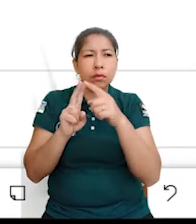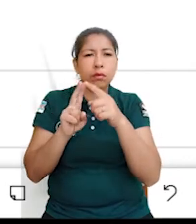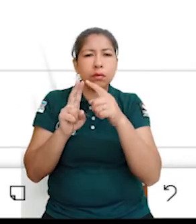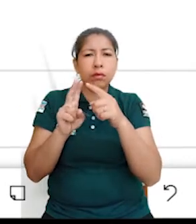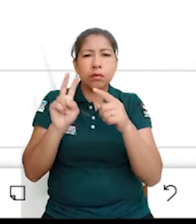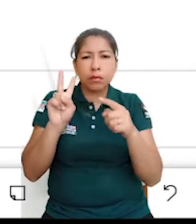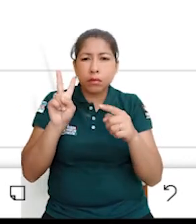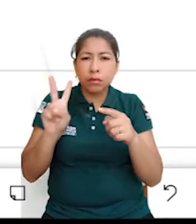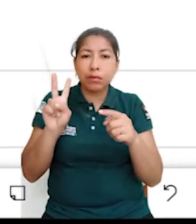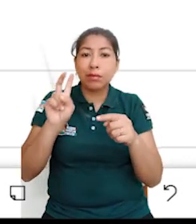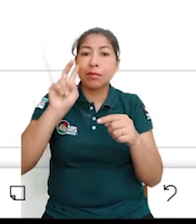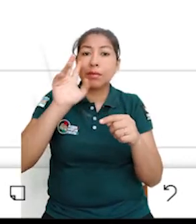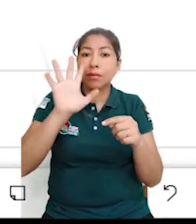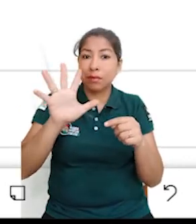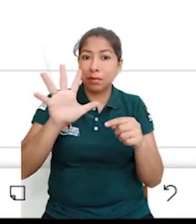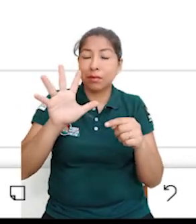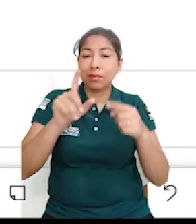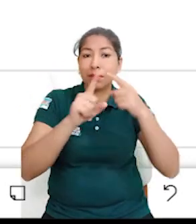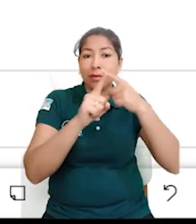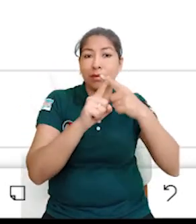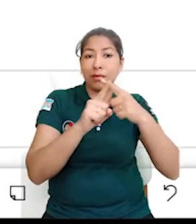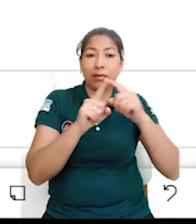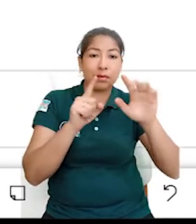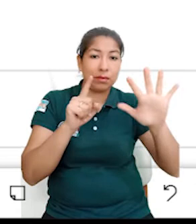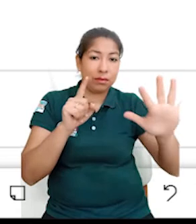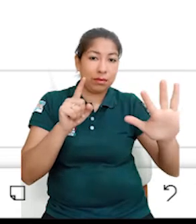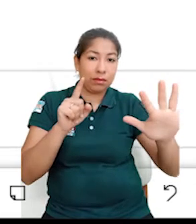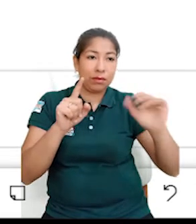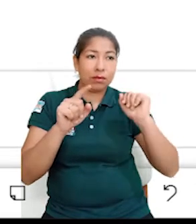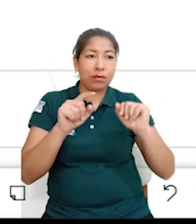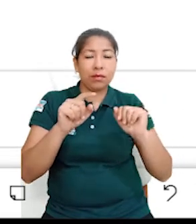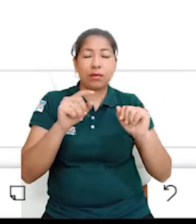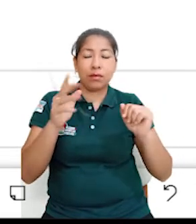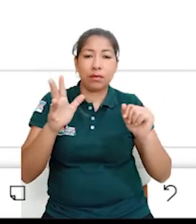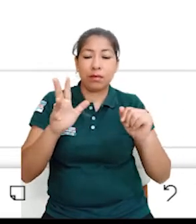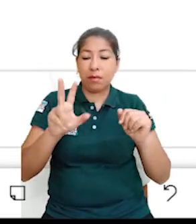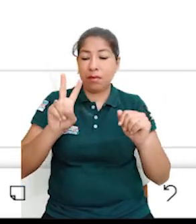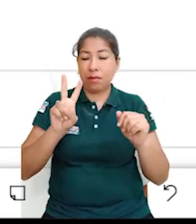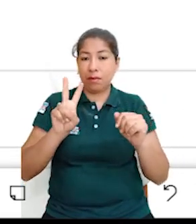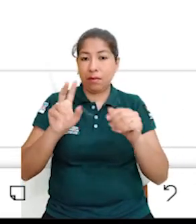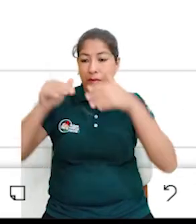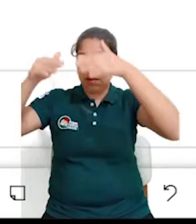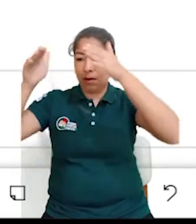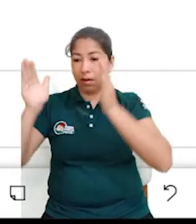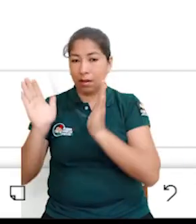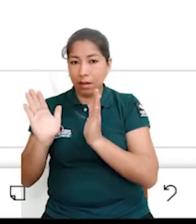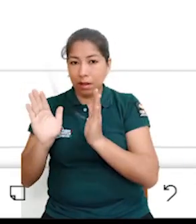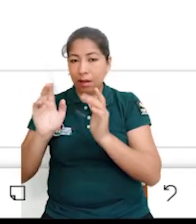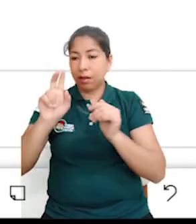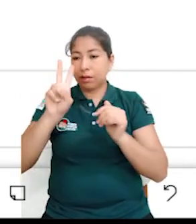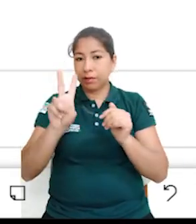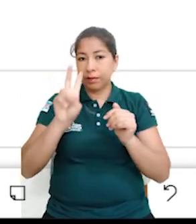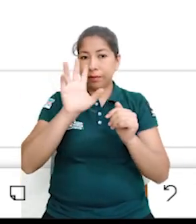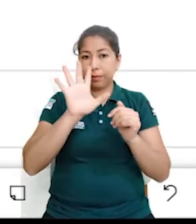por 5. Recordemos anotar el número mayor primero. 25 por 5, 125, y